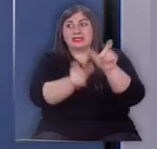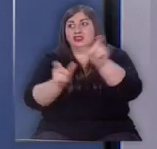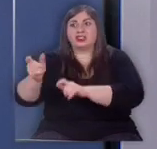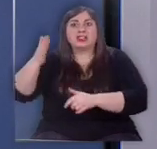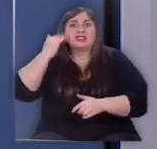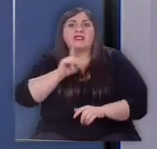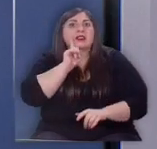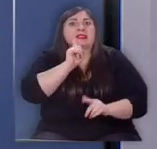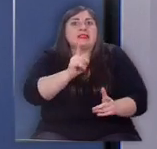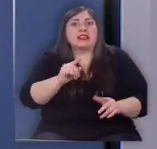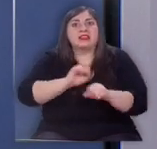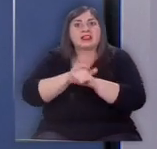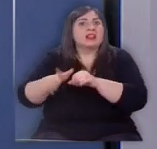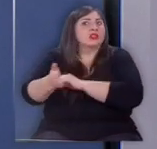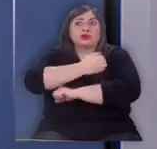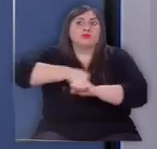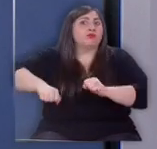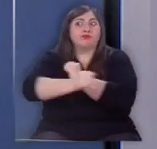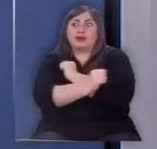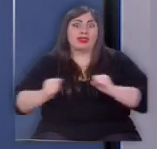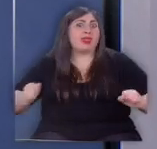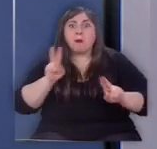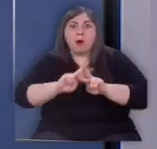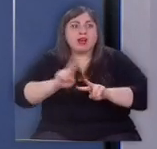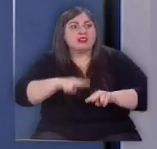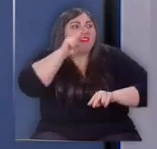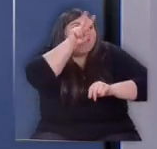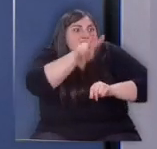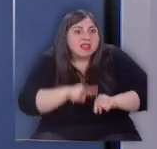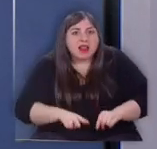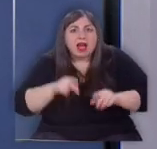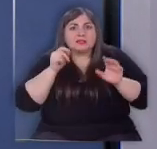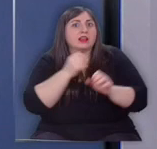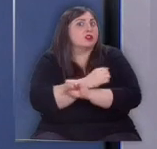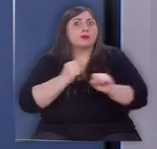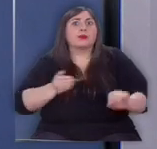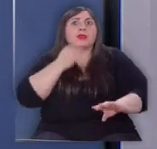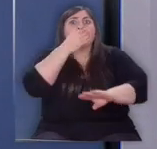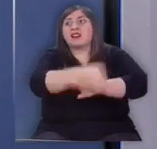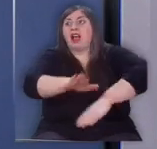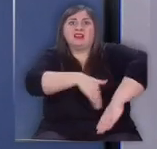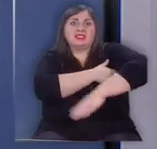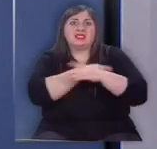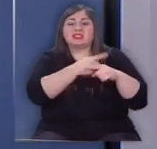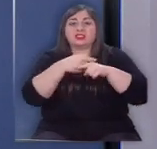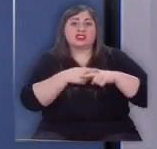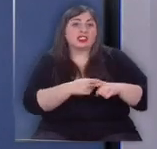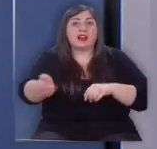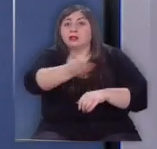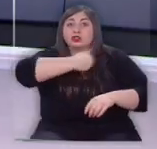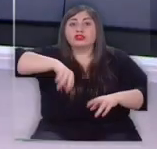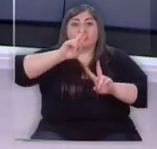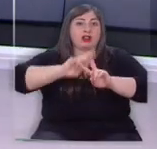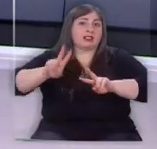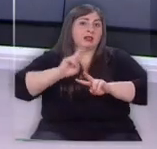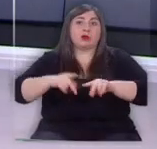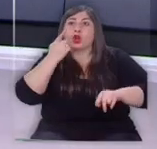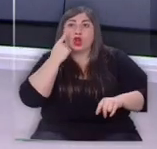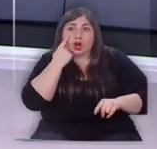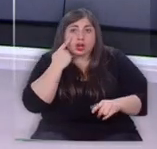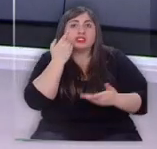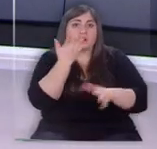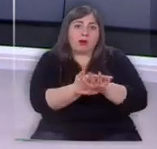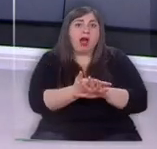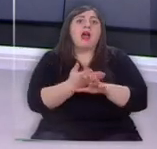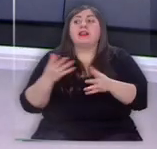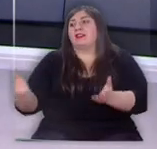podemos hacer una supervigilancia de estos casos, ni tampoco podemos llevar asistencia social. Nosotros lo hacemos con los casos que conocemos,